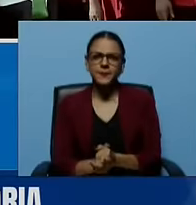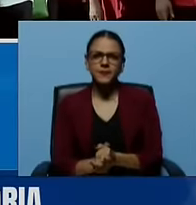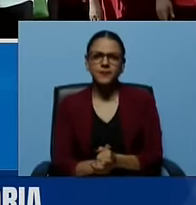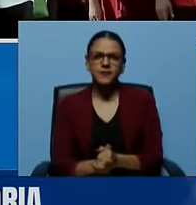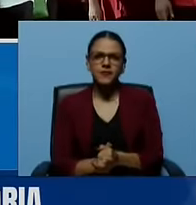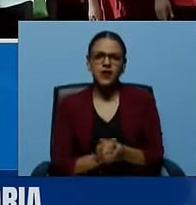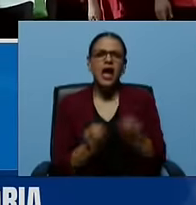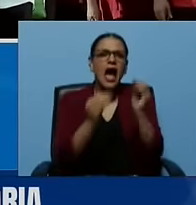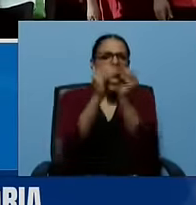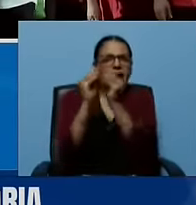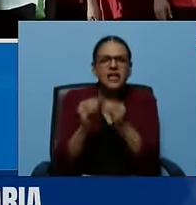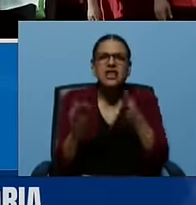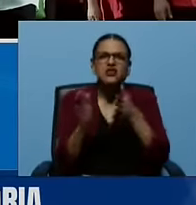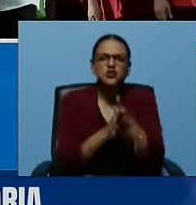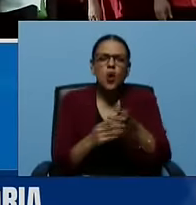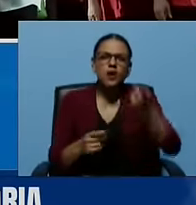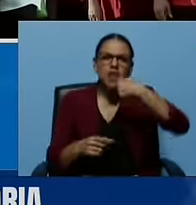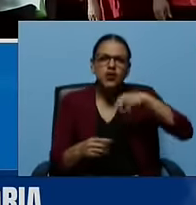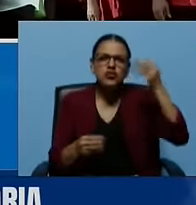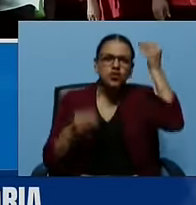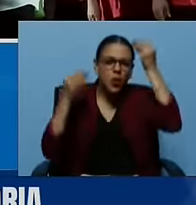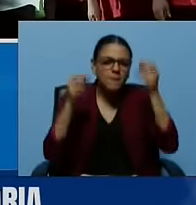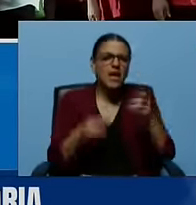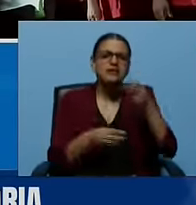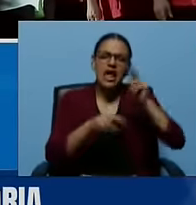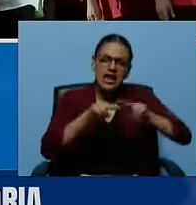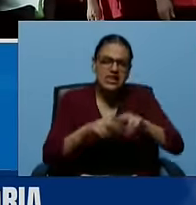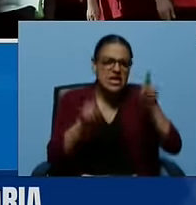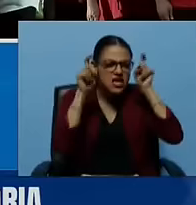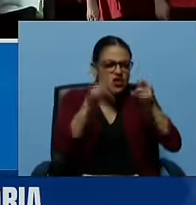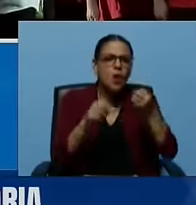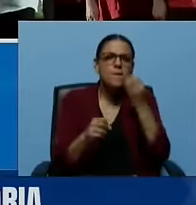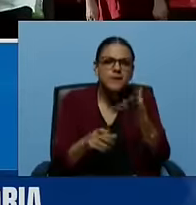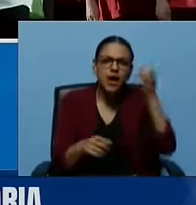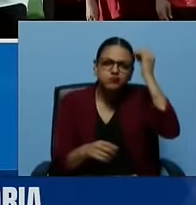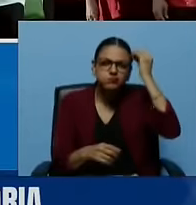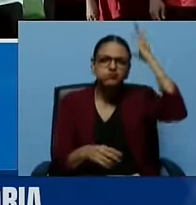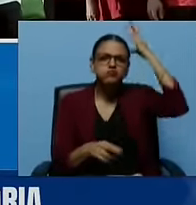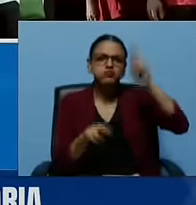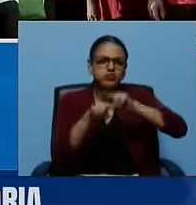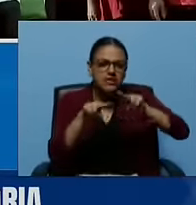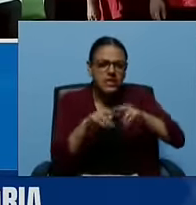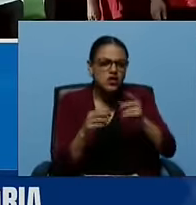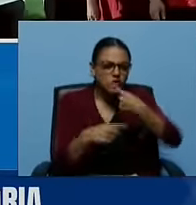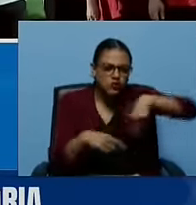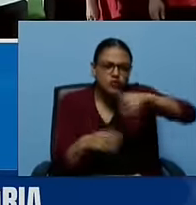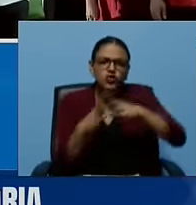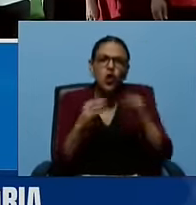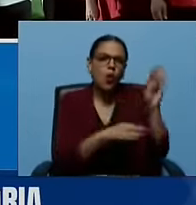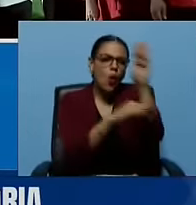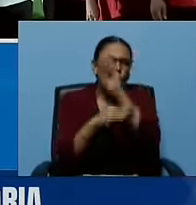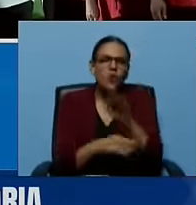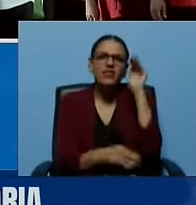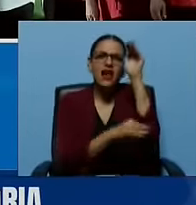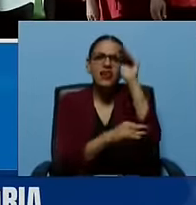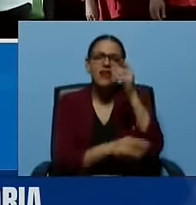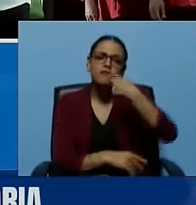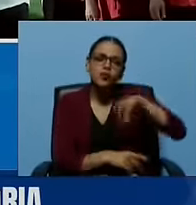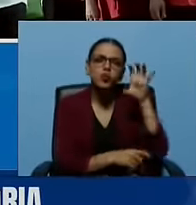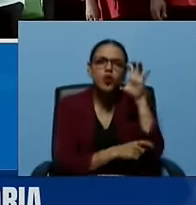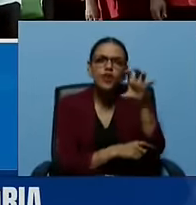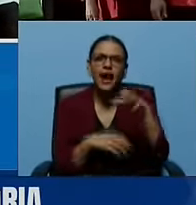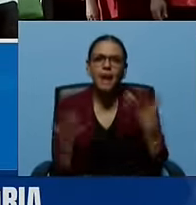formar el carácter de nuestros niños, de nuestras niñas, cuidar el futuro de la